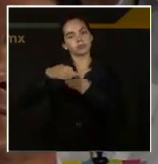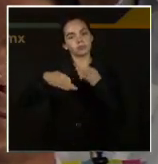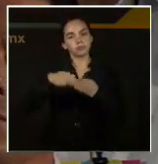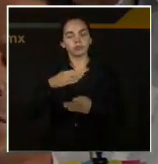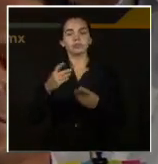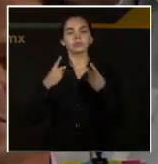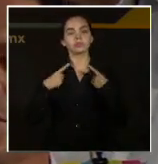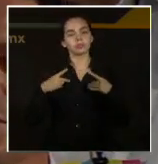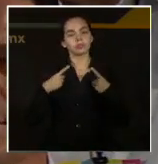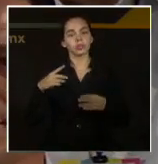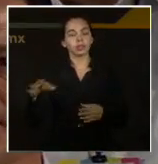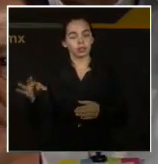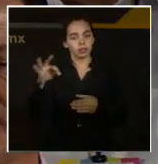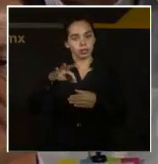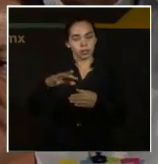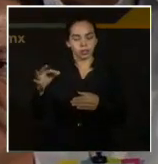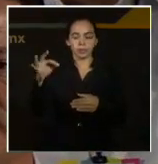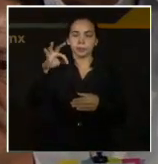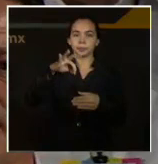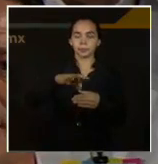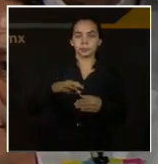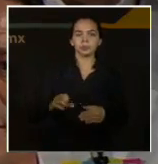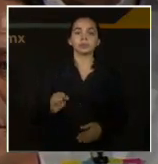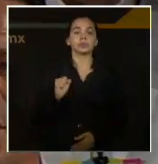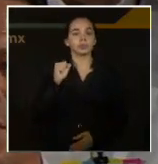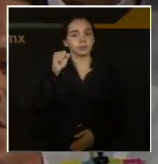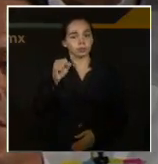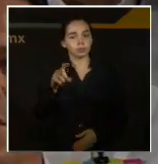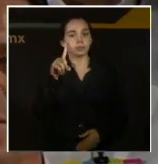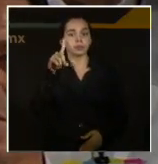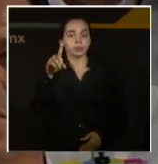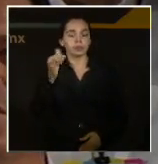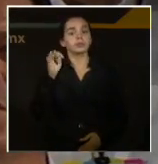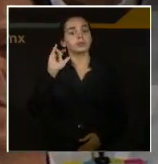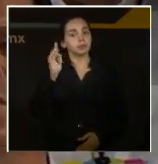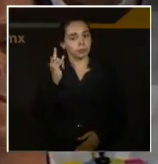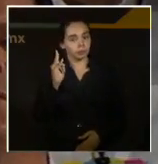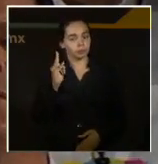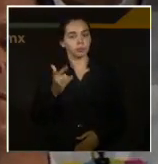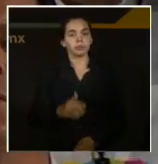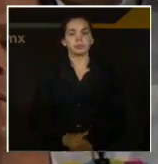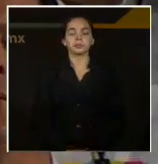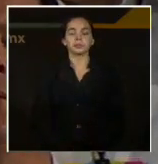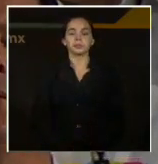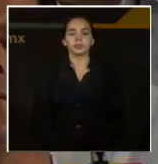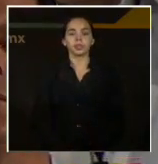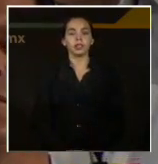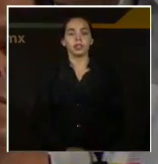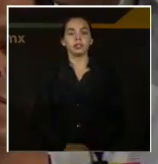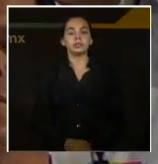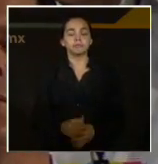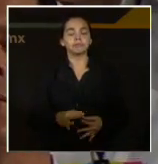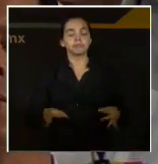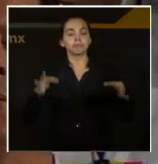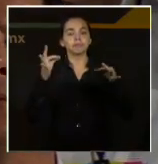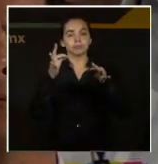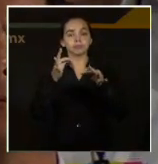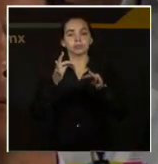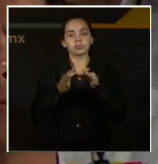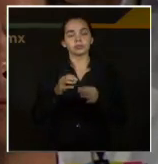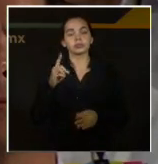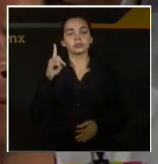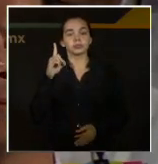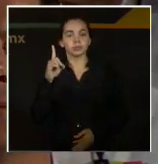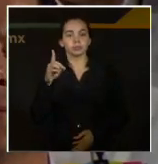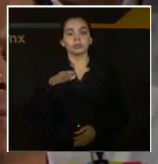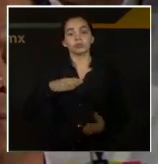quienes emitirán su voto en las urnas el próximo 1 de julio. Hay que destacar que un